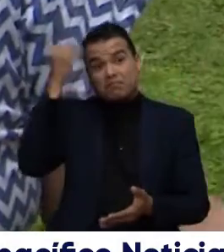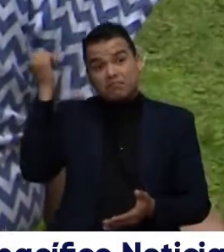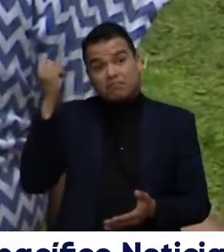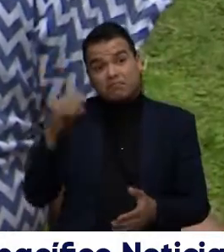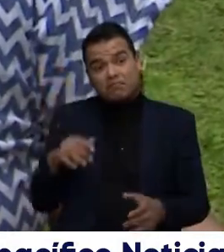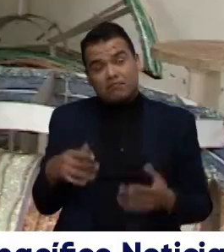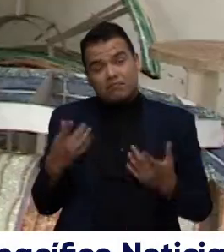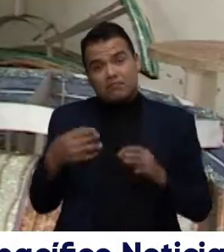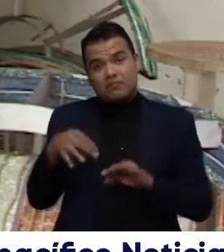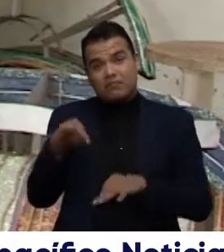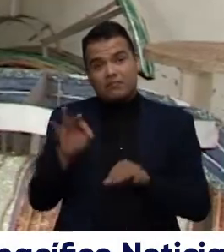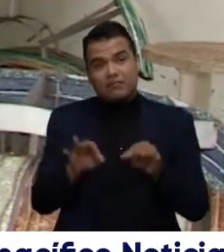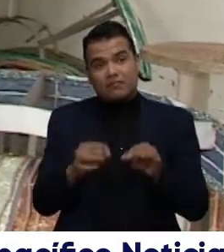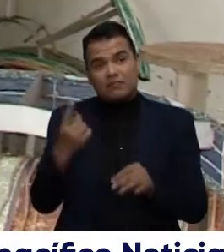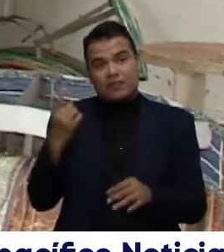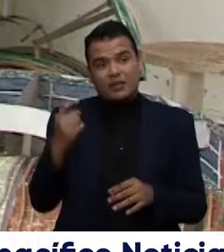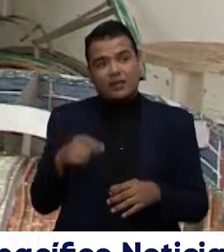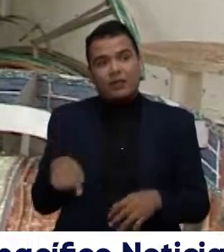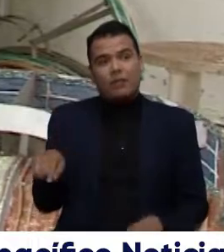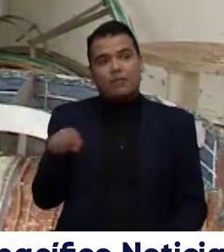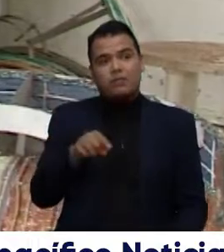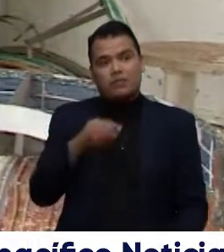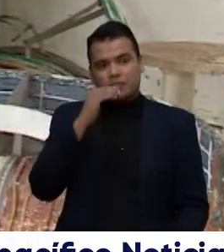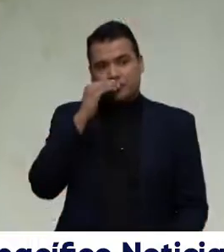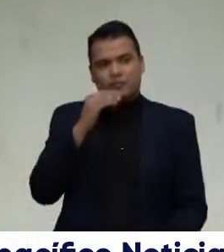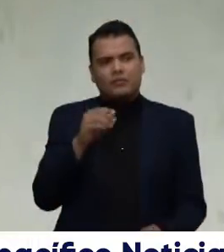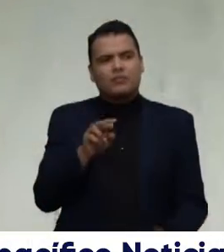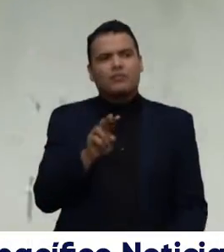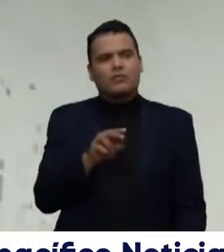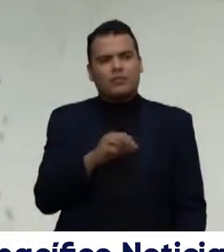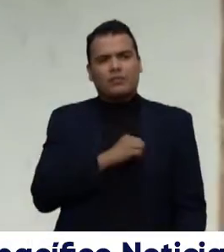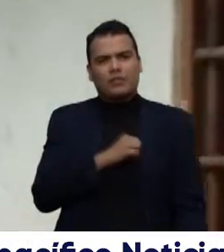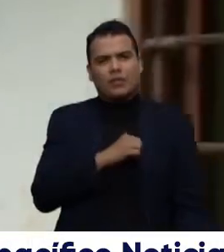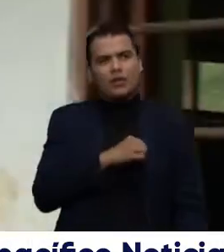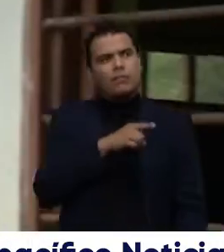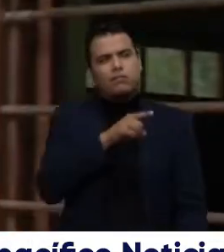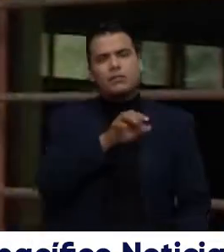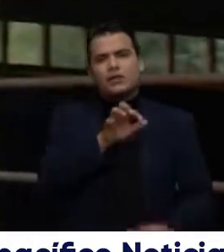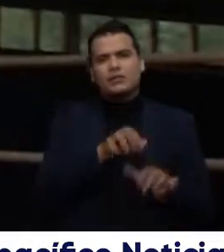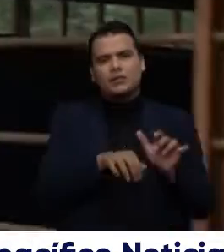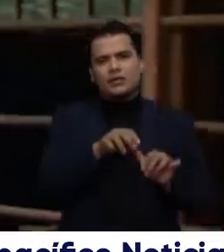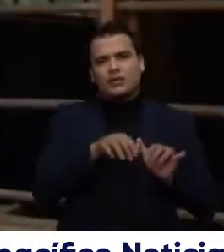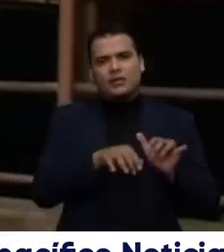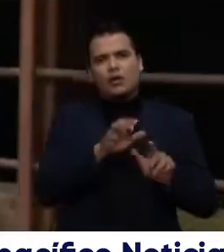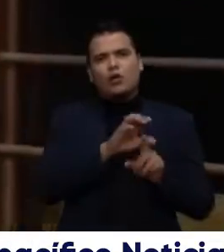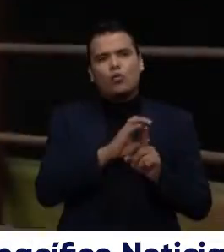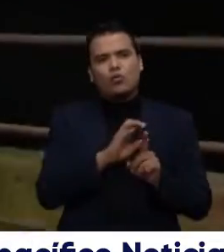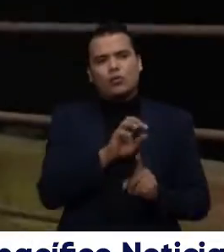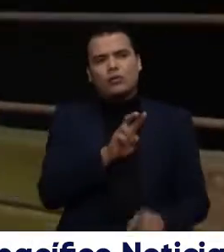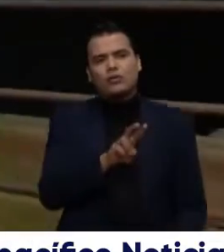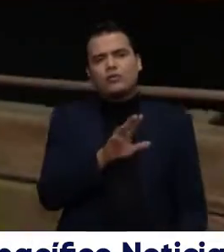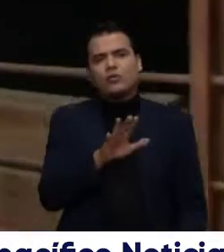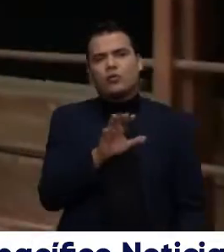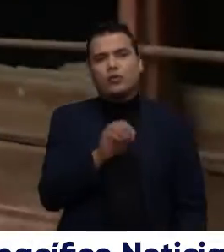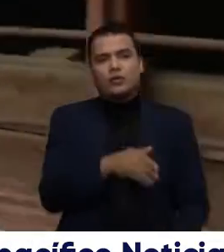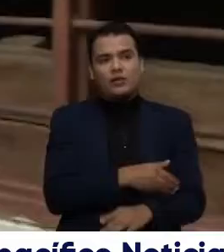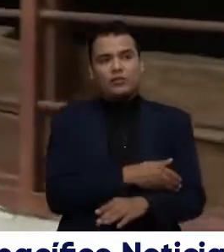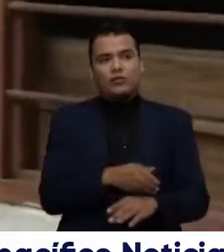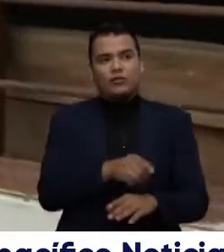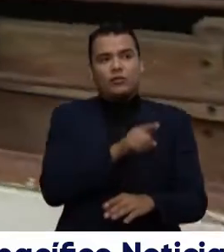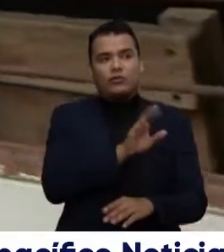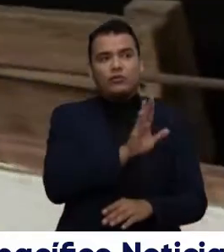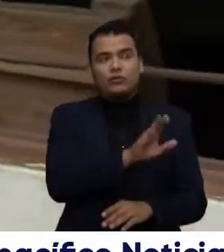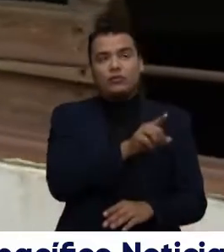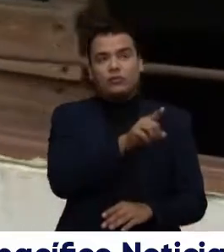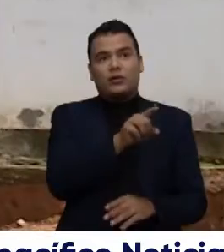el chequecito. Hay 250 millones en la Secretaría de Cultura, Turismo, pero apenas